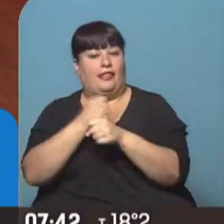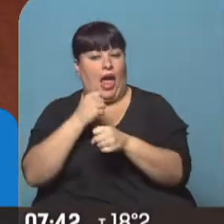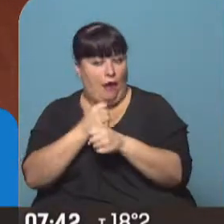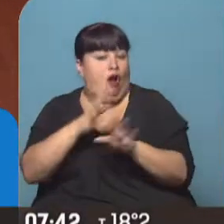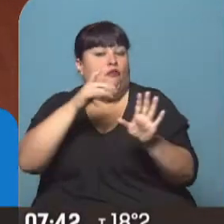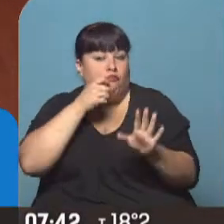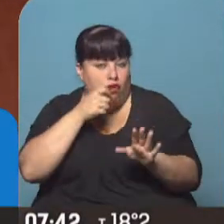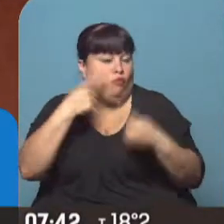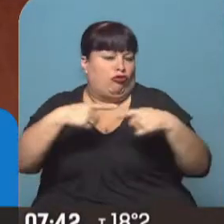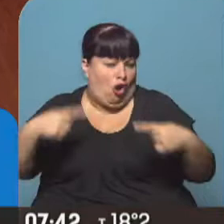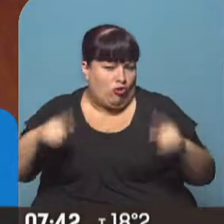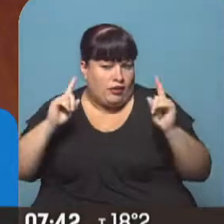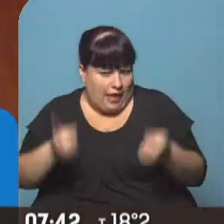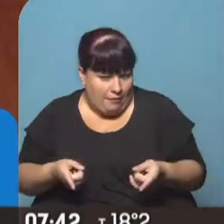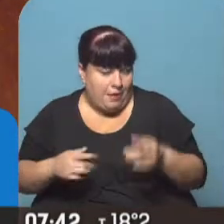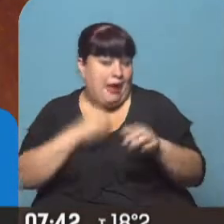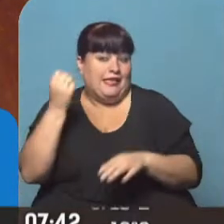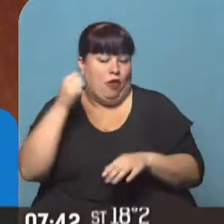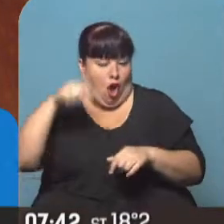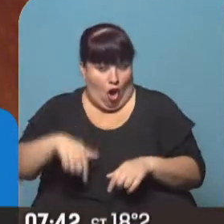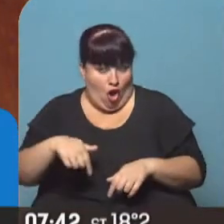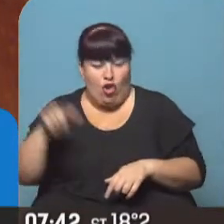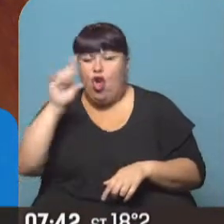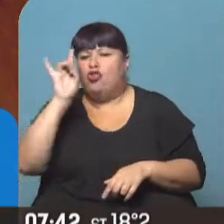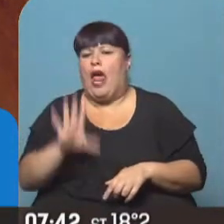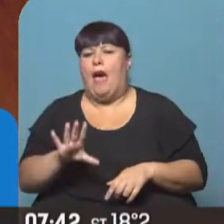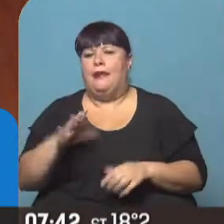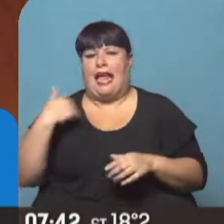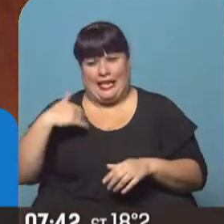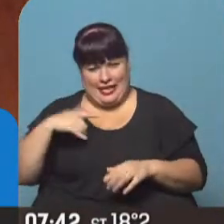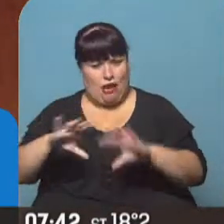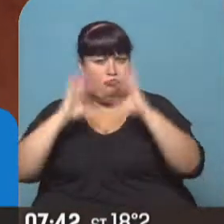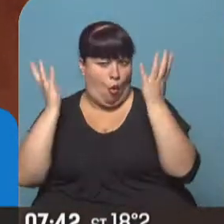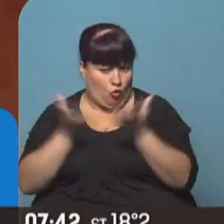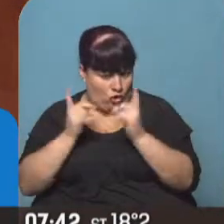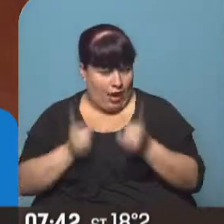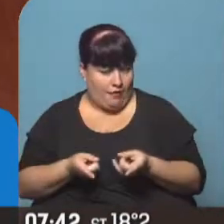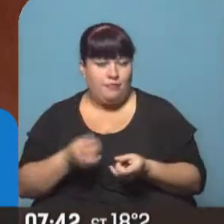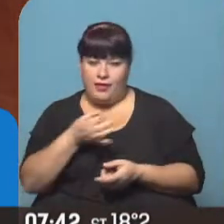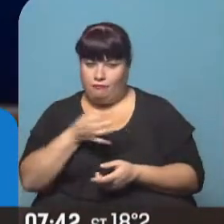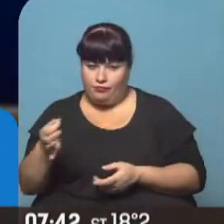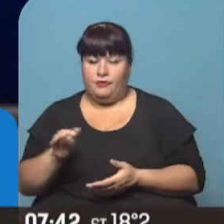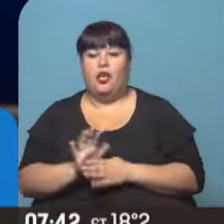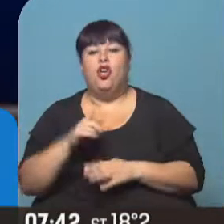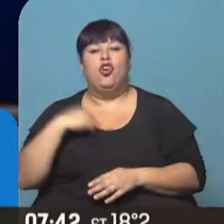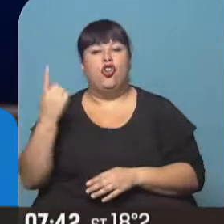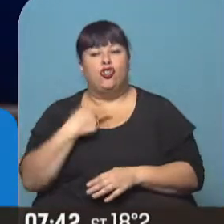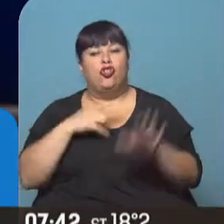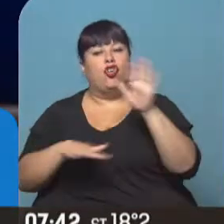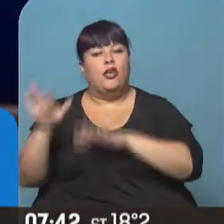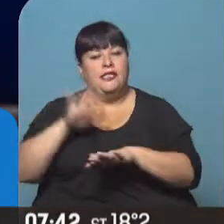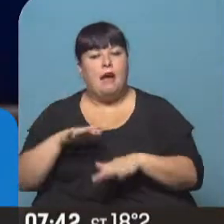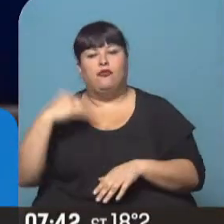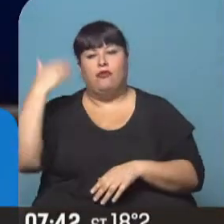por ejemplo, entre otras cuestiones centrales hoy, no solamente en la Argentina, sino en el mundo. Correcto. Es decir, lo que nosotros organizamos es